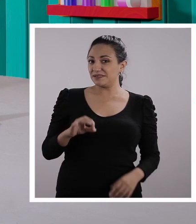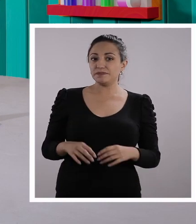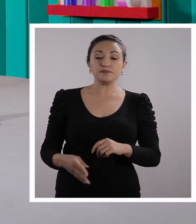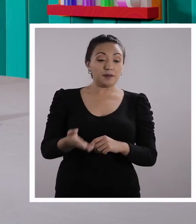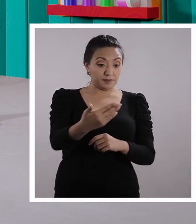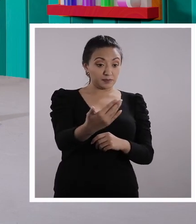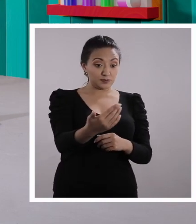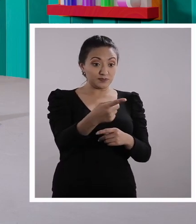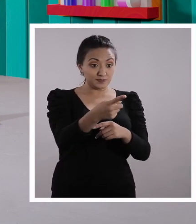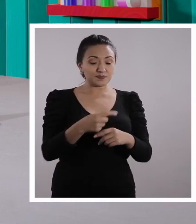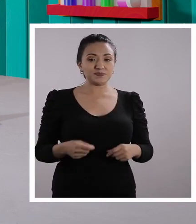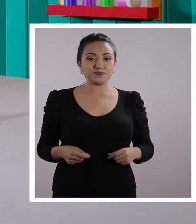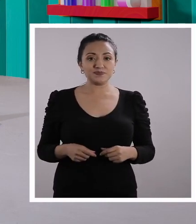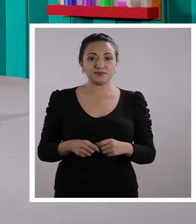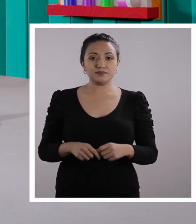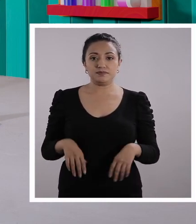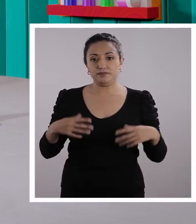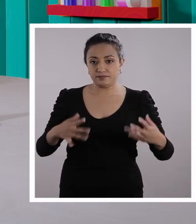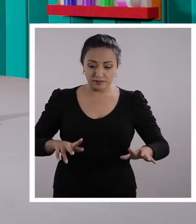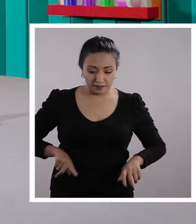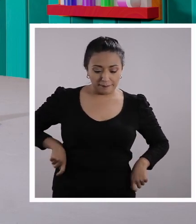así no lo logra